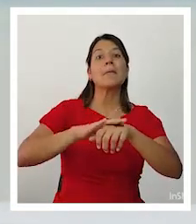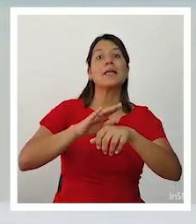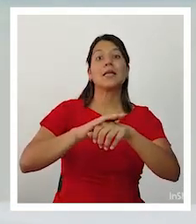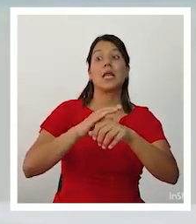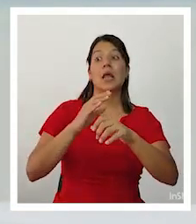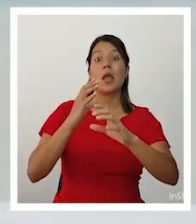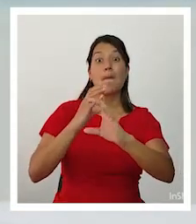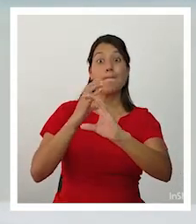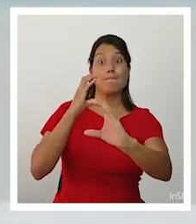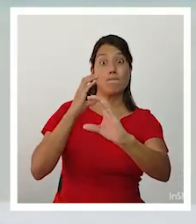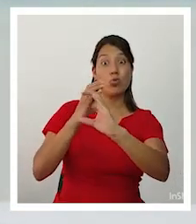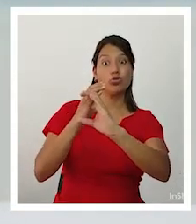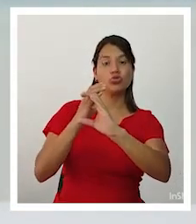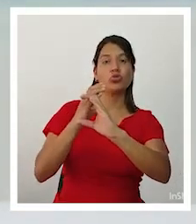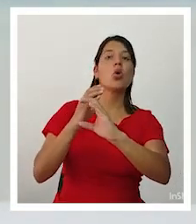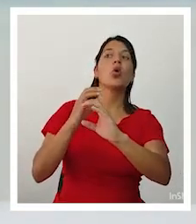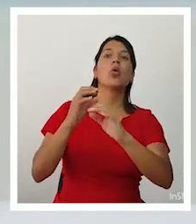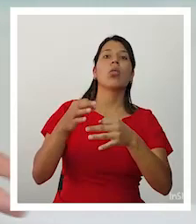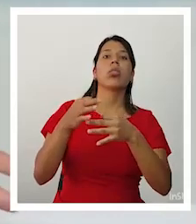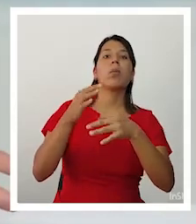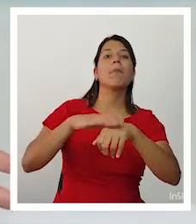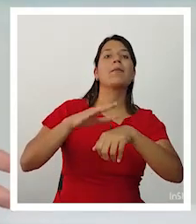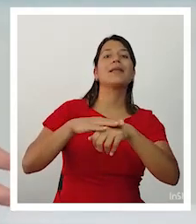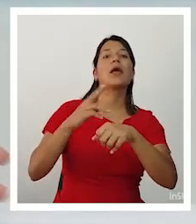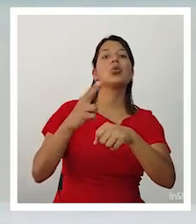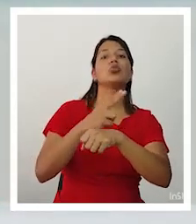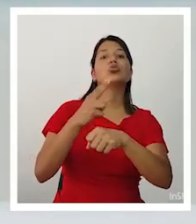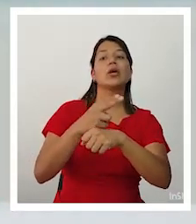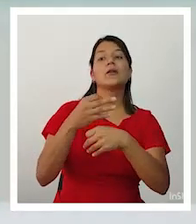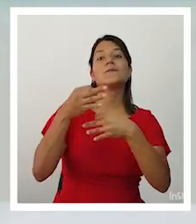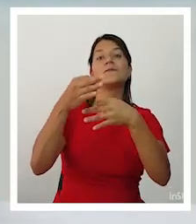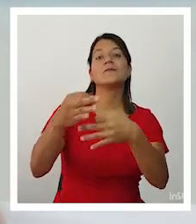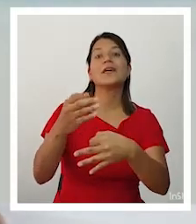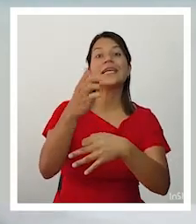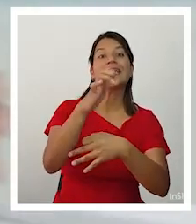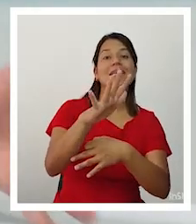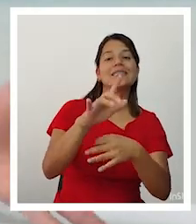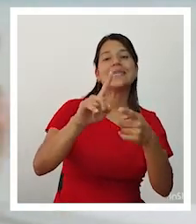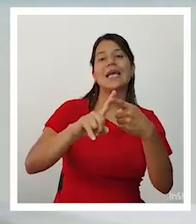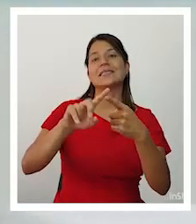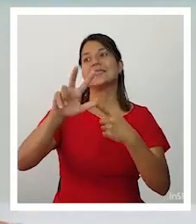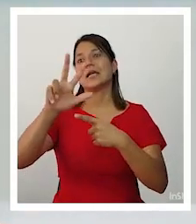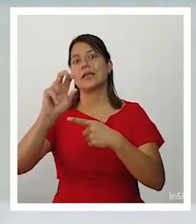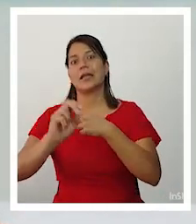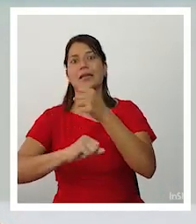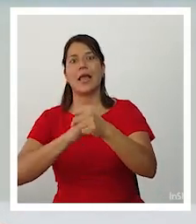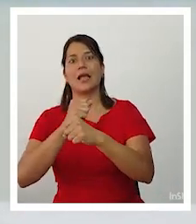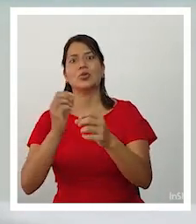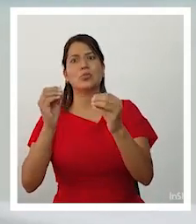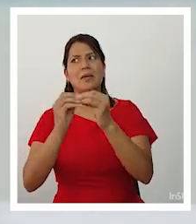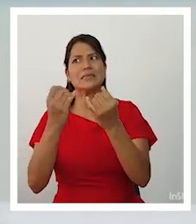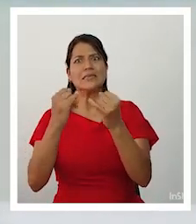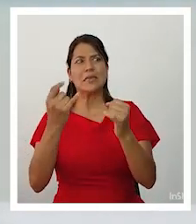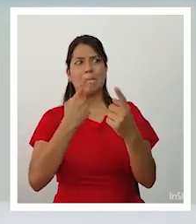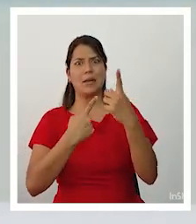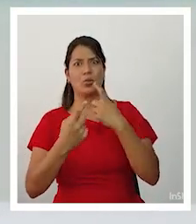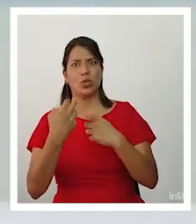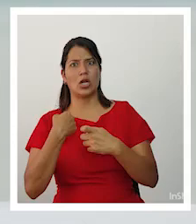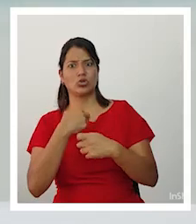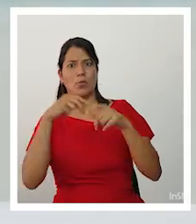de 15 a 20 años y sin consultarnos. Y así llega a suceder. Por ejemplo,